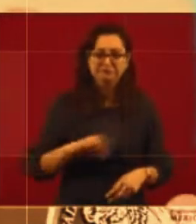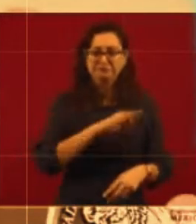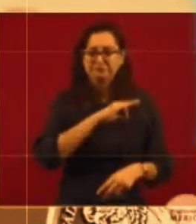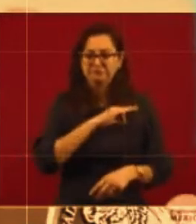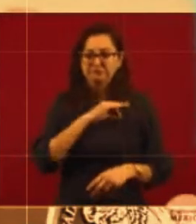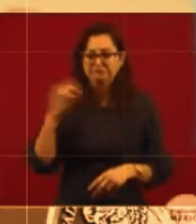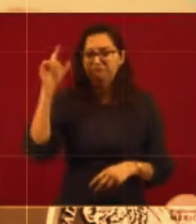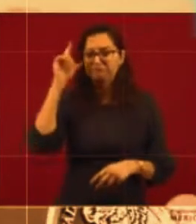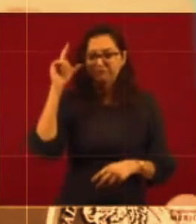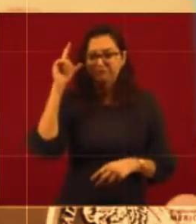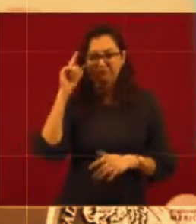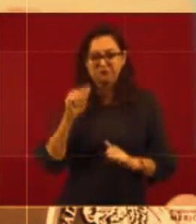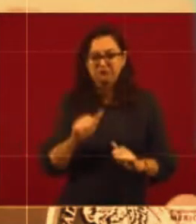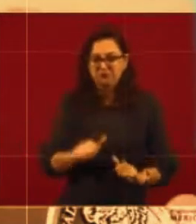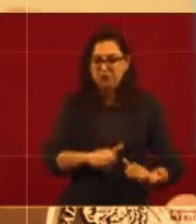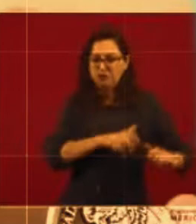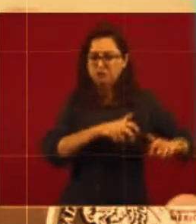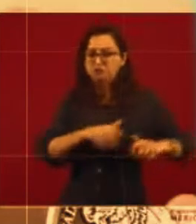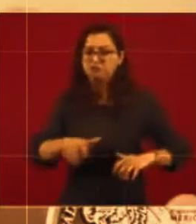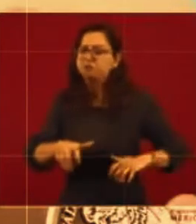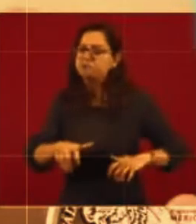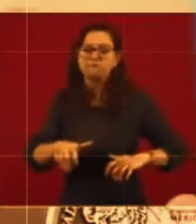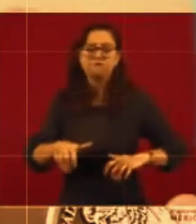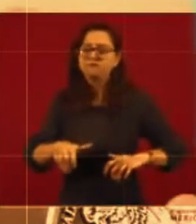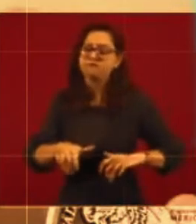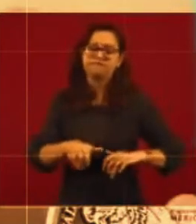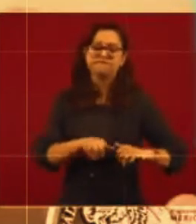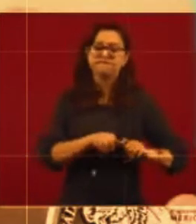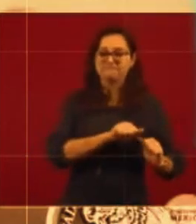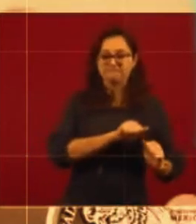los peregrinos no asistieron